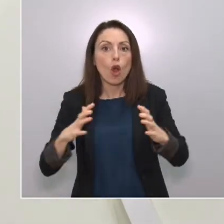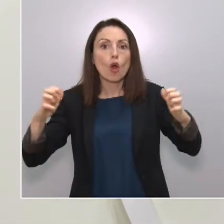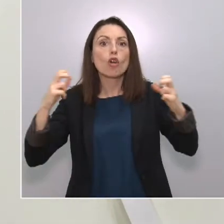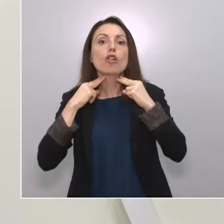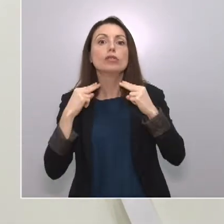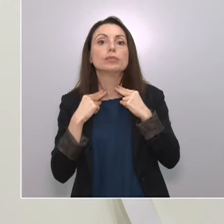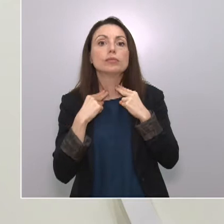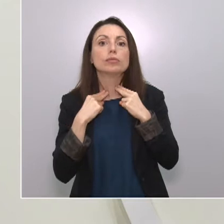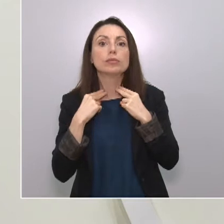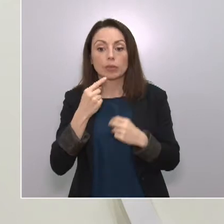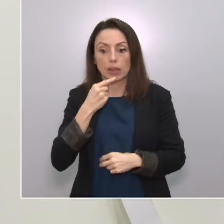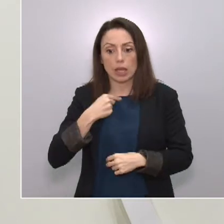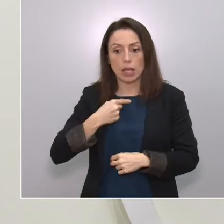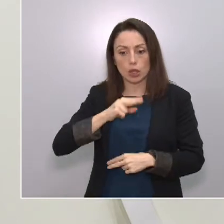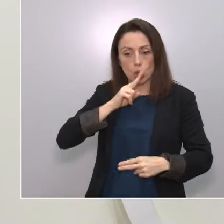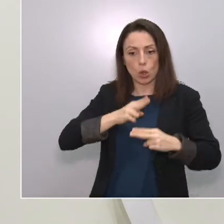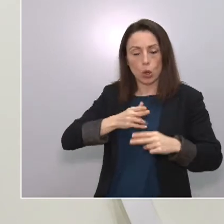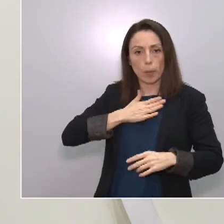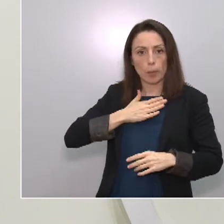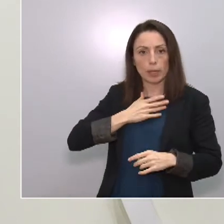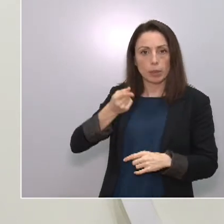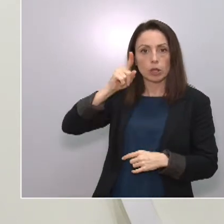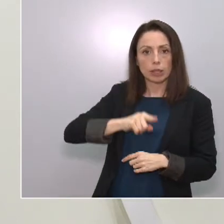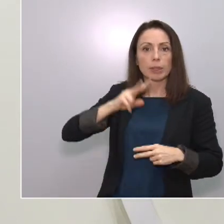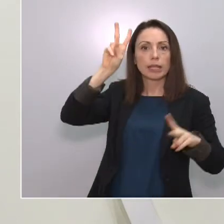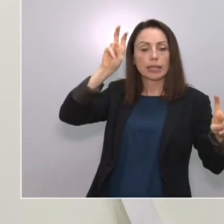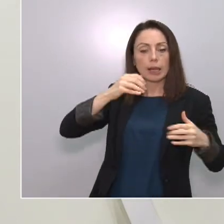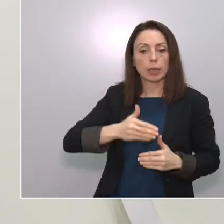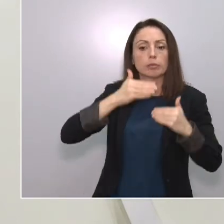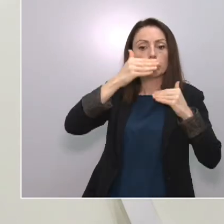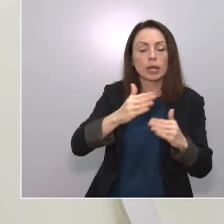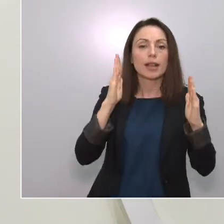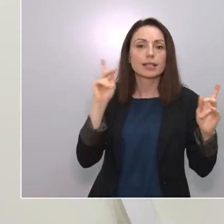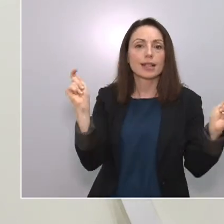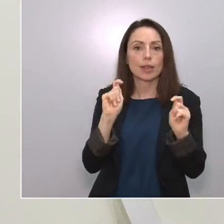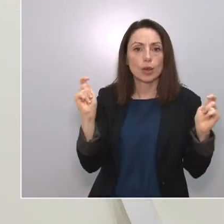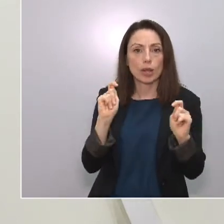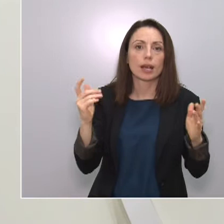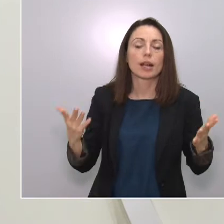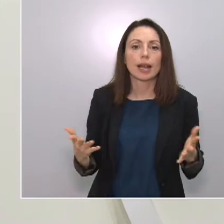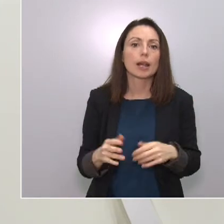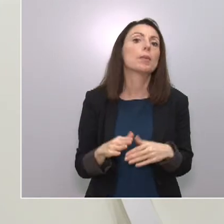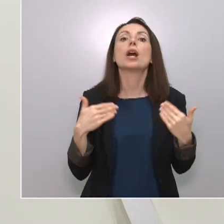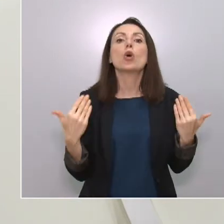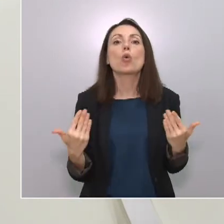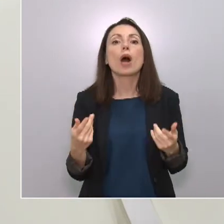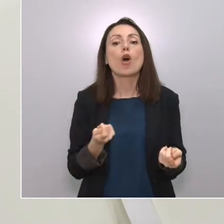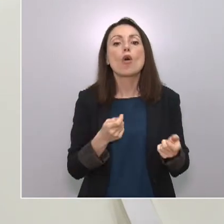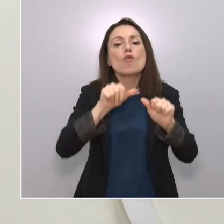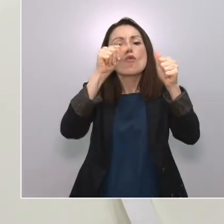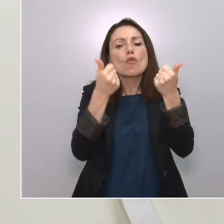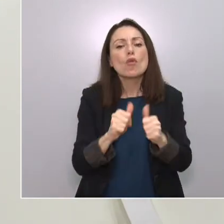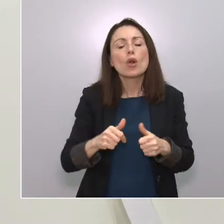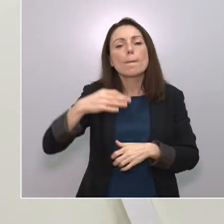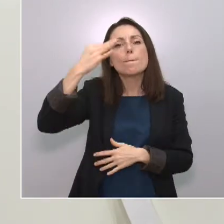incluso personalmente a mí para la prórroga de ese decreto de estado de alarma, de esa situación de estado de alarma, era la de que era la única manera o es la